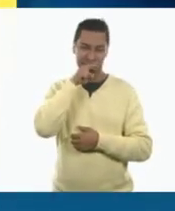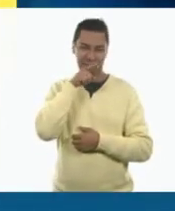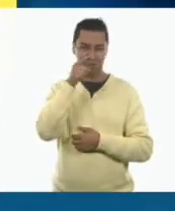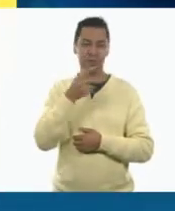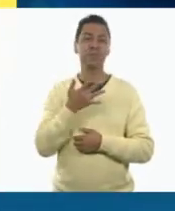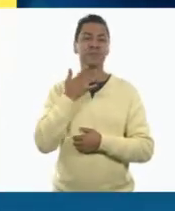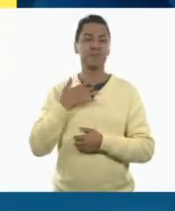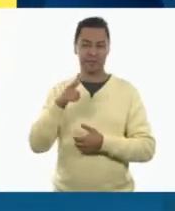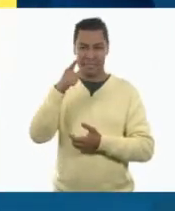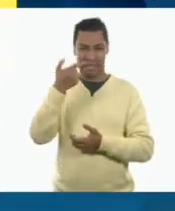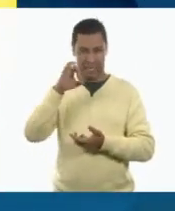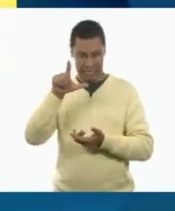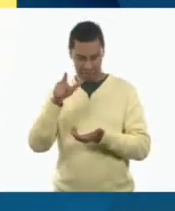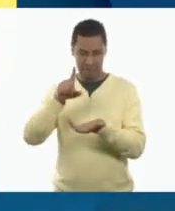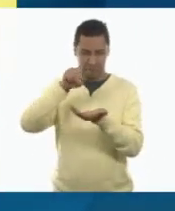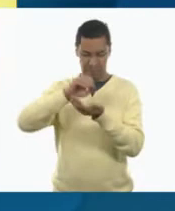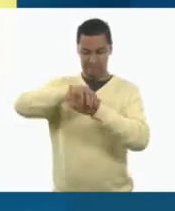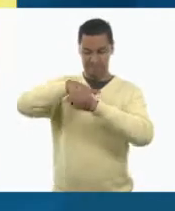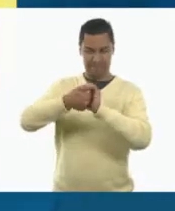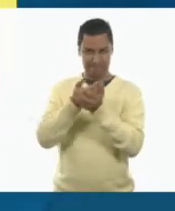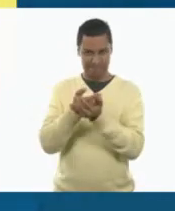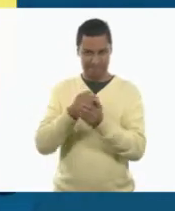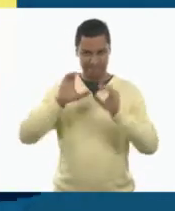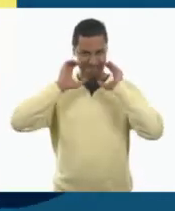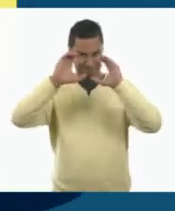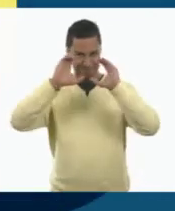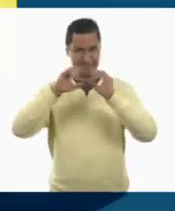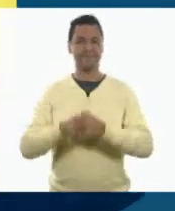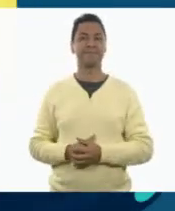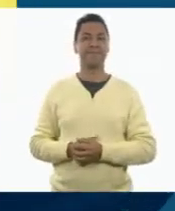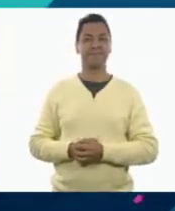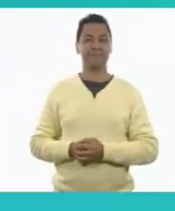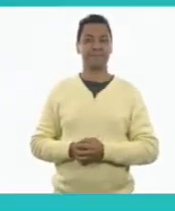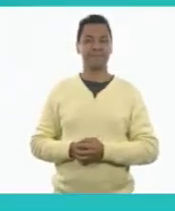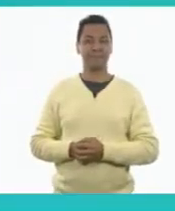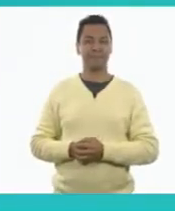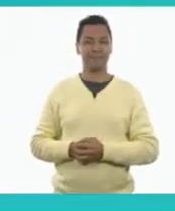usa desinfectantes a base de alcohol. ¡Cuídate!